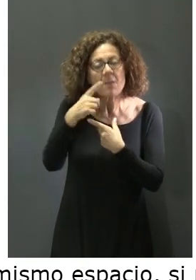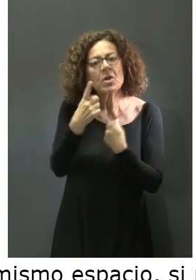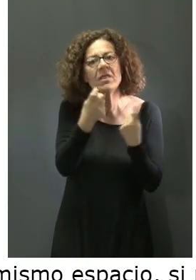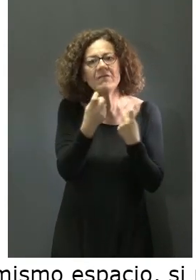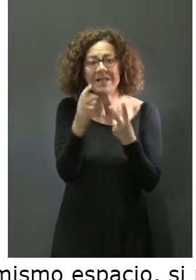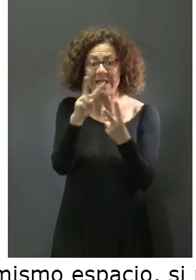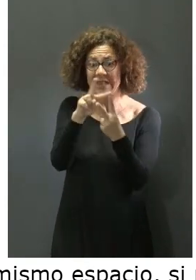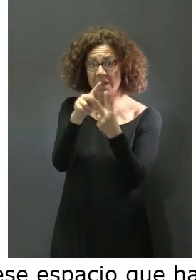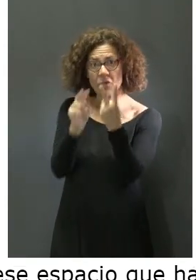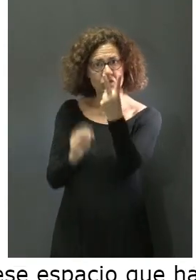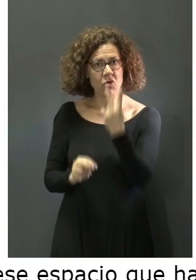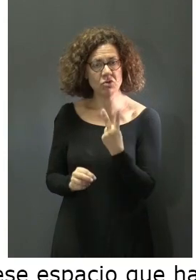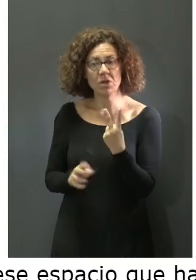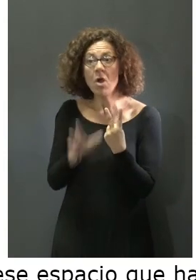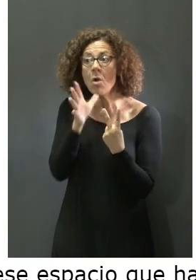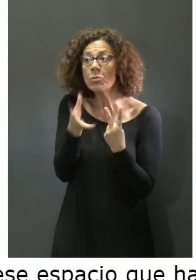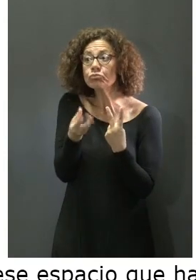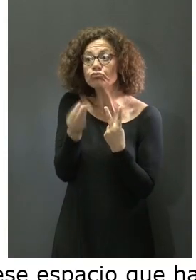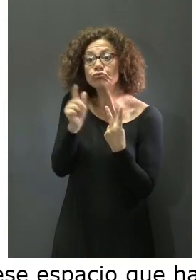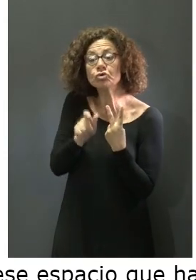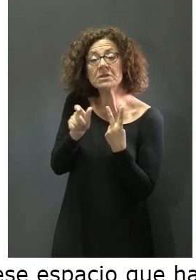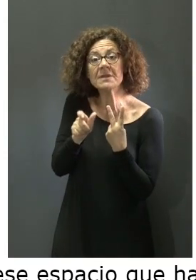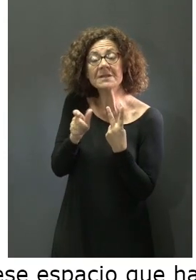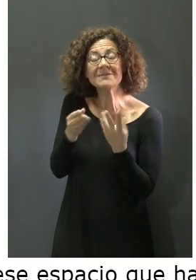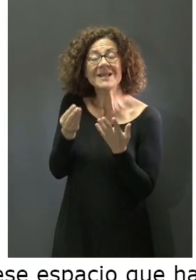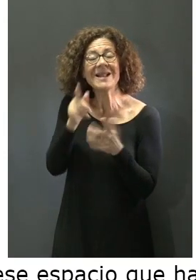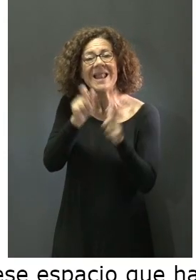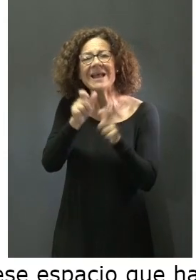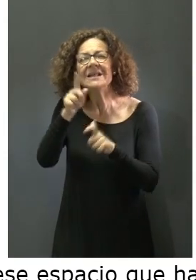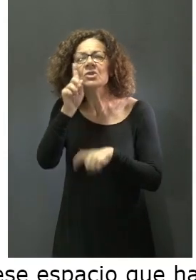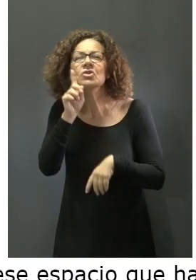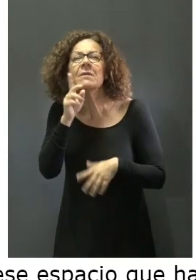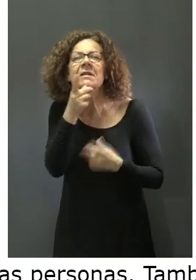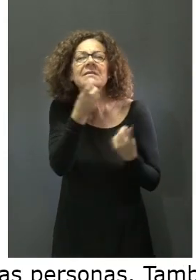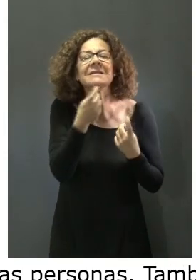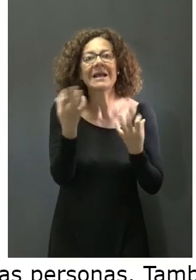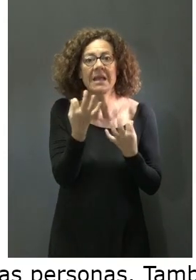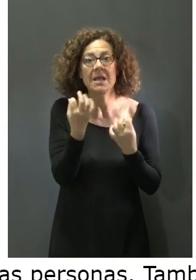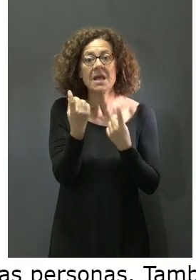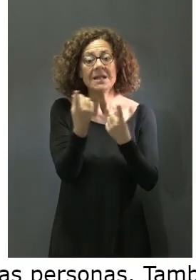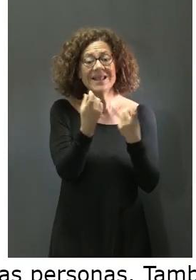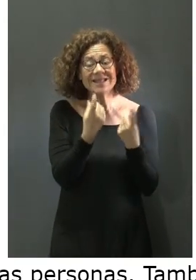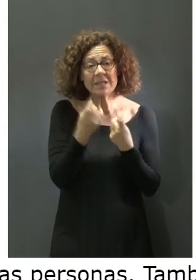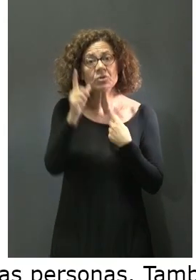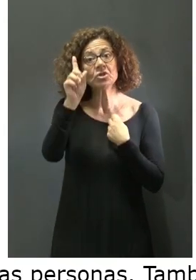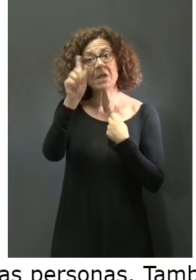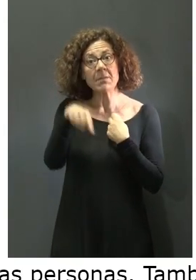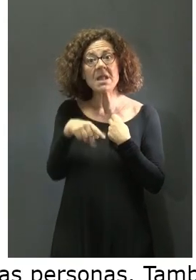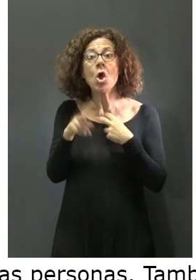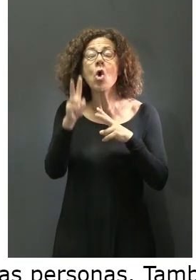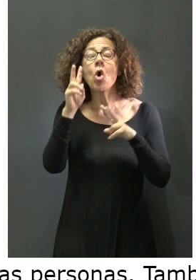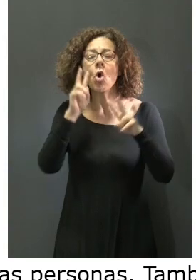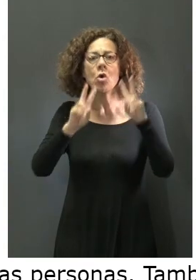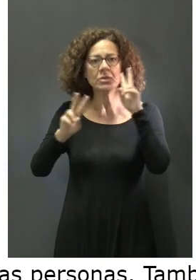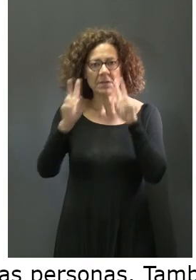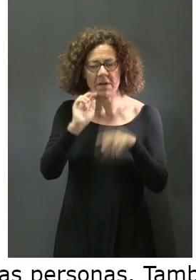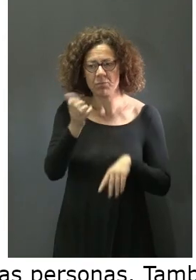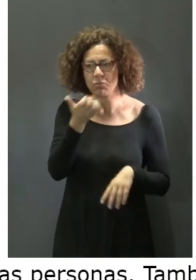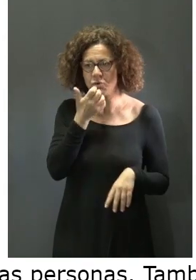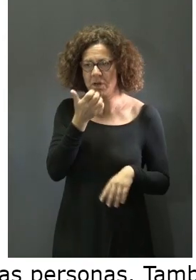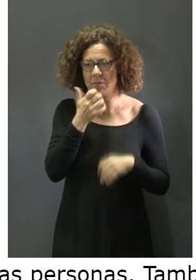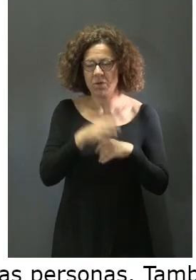necesarias las dos cosas, porque muchas veces las personas no saben lo que necesitan y necesitamos también observar. Por